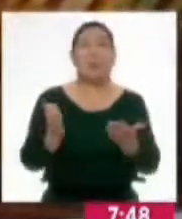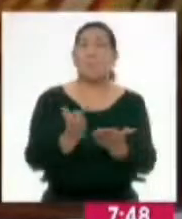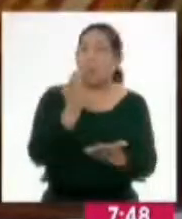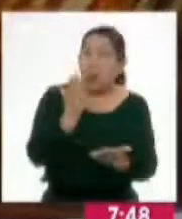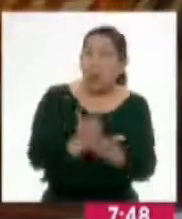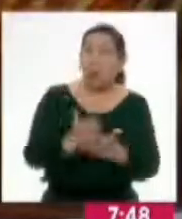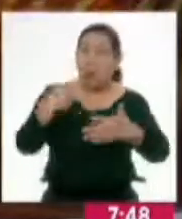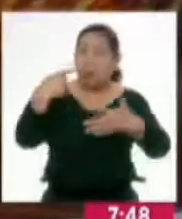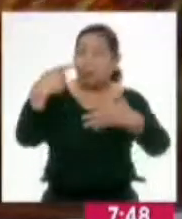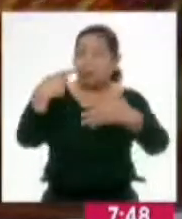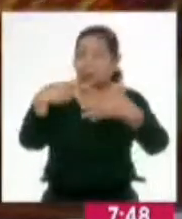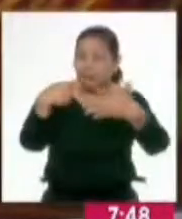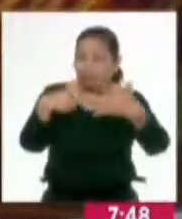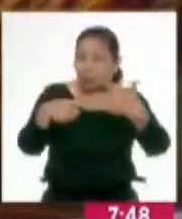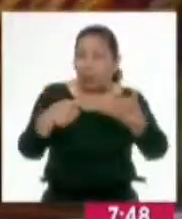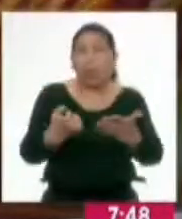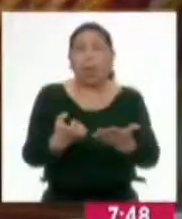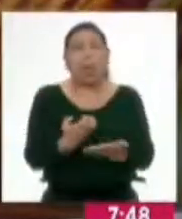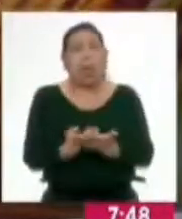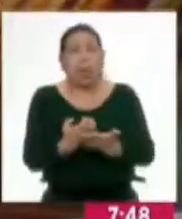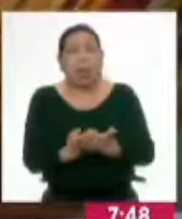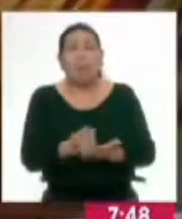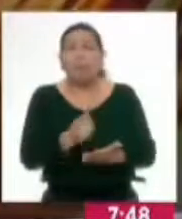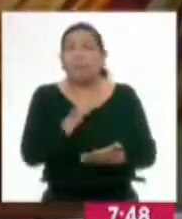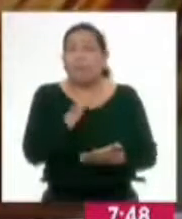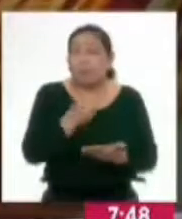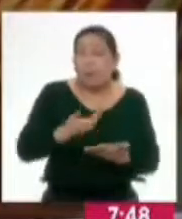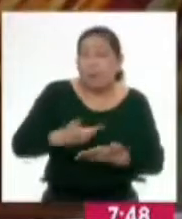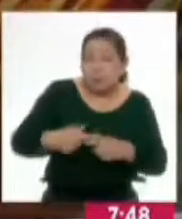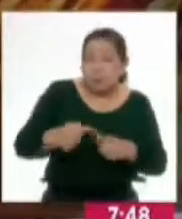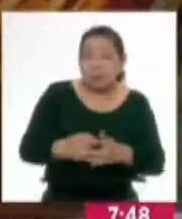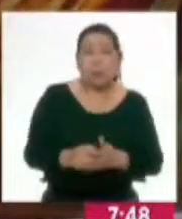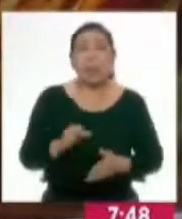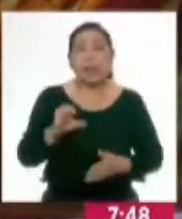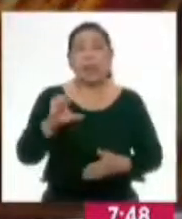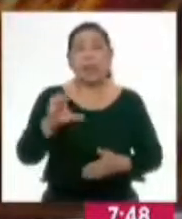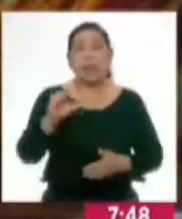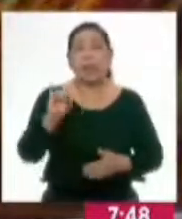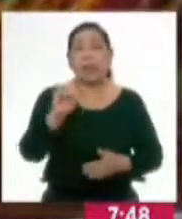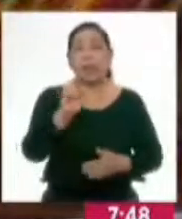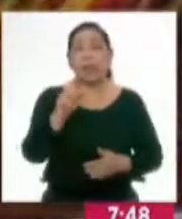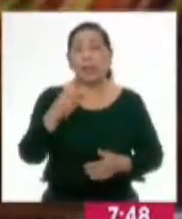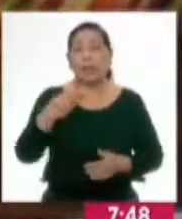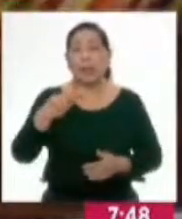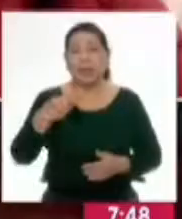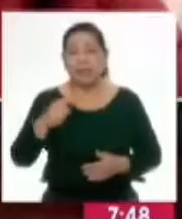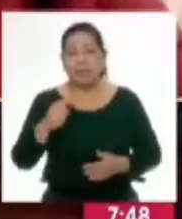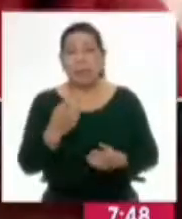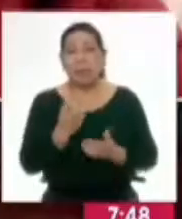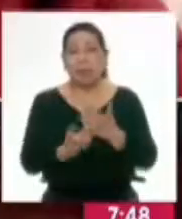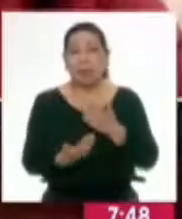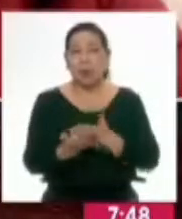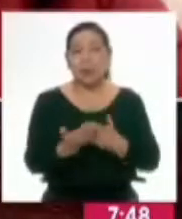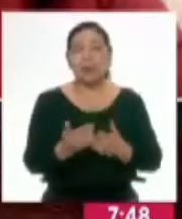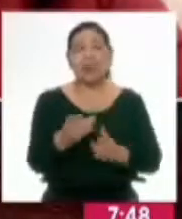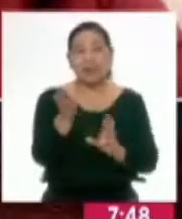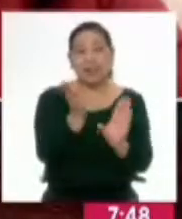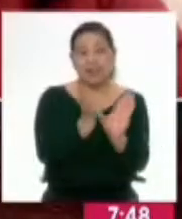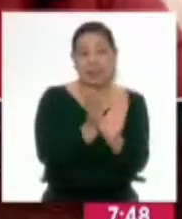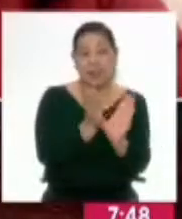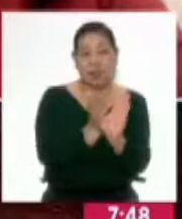la crisis económica y la crisis sanitaria. Elizabeth Carbonell, ¿cómo te va? Muy buenos días. Ella es